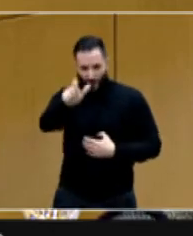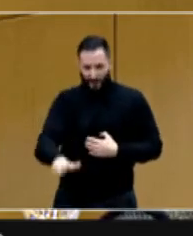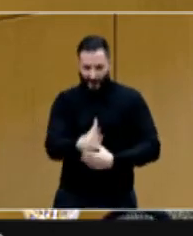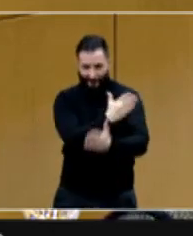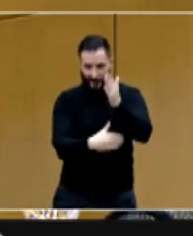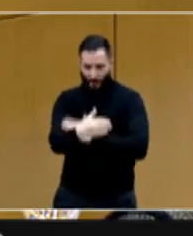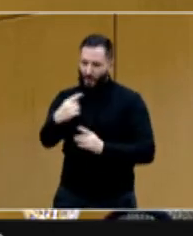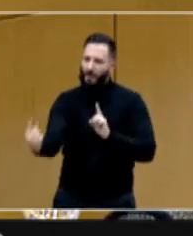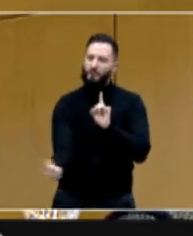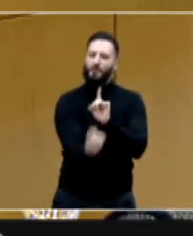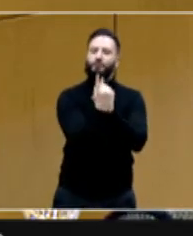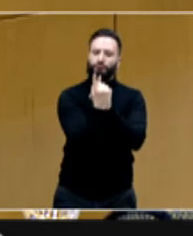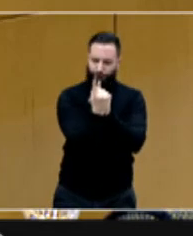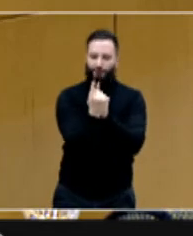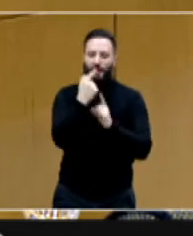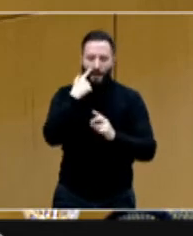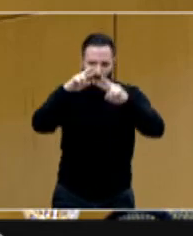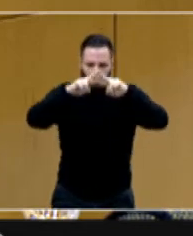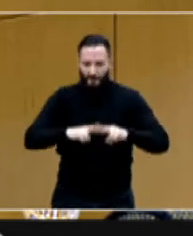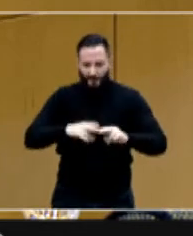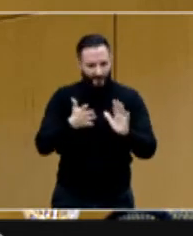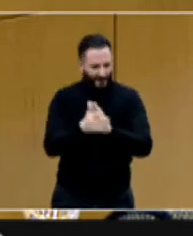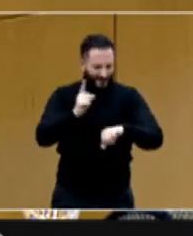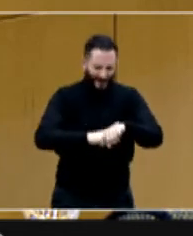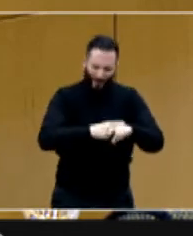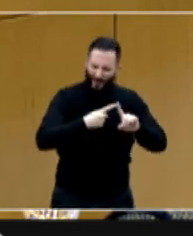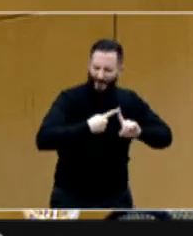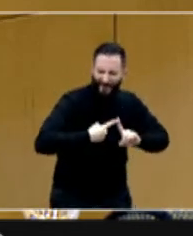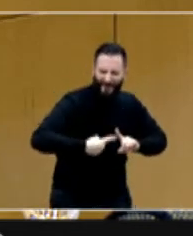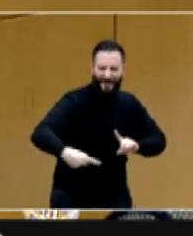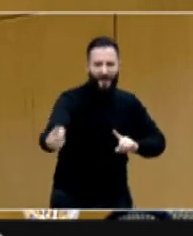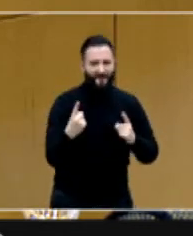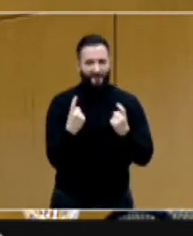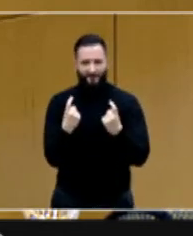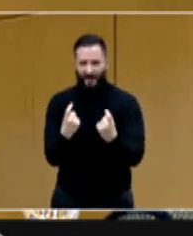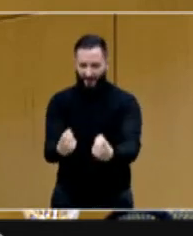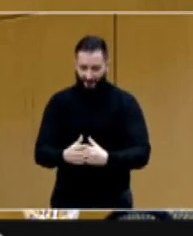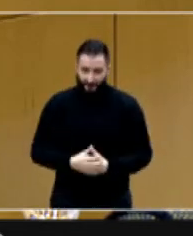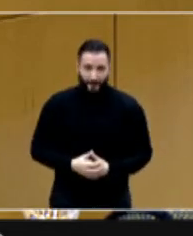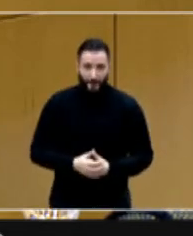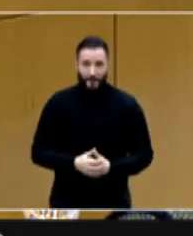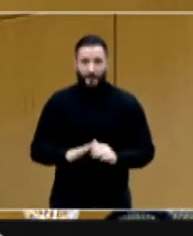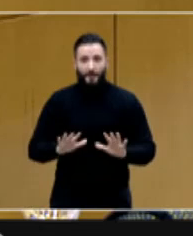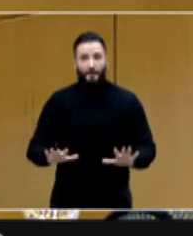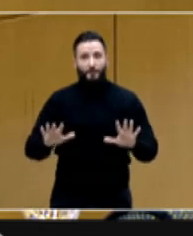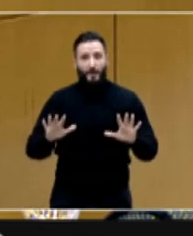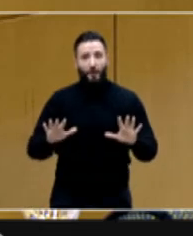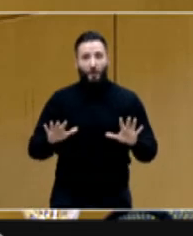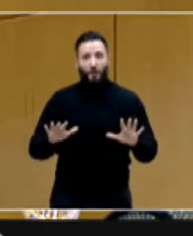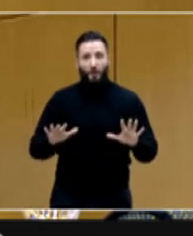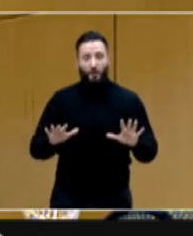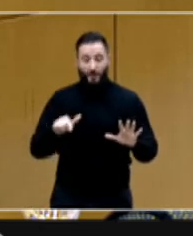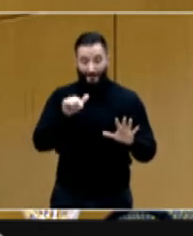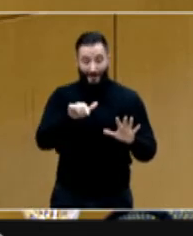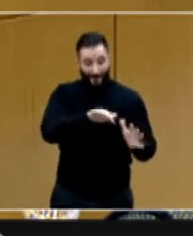dificultad de comunicación por tanto nos queda mucho hemos obviamente alcanzado un hito sustancial pero Ahora nos queda su desarrollo y su